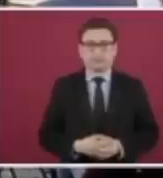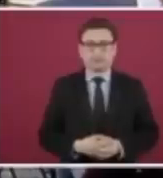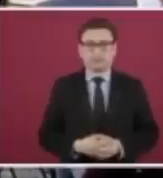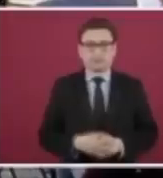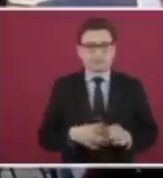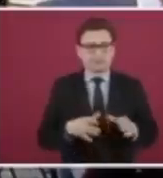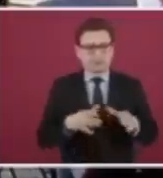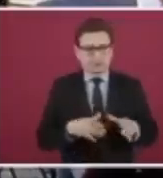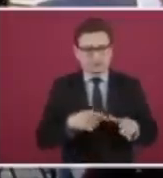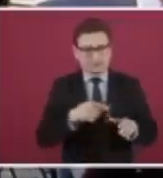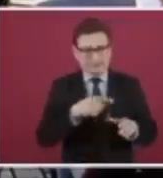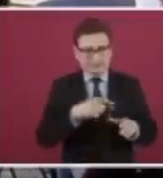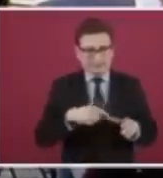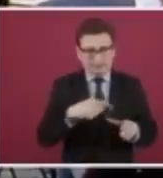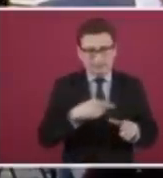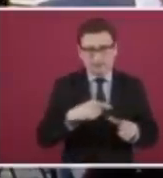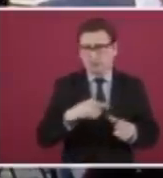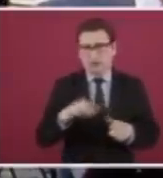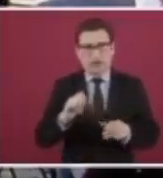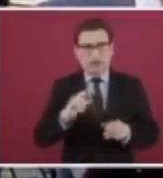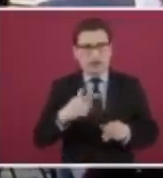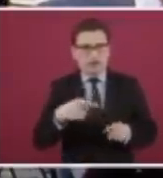por